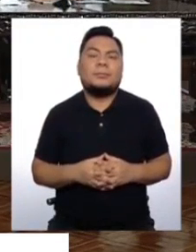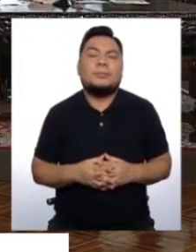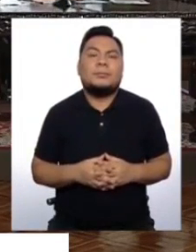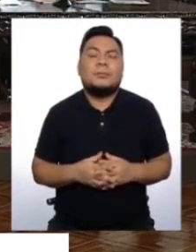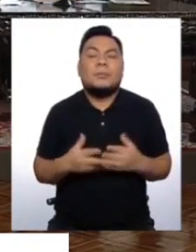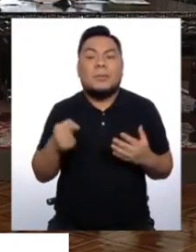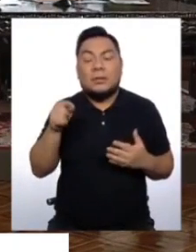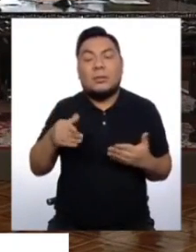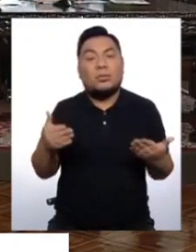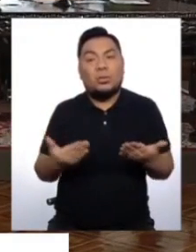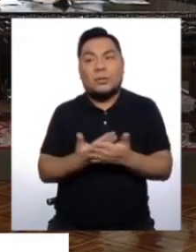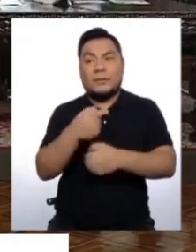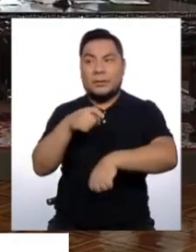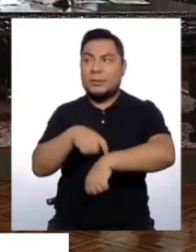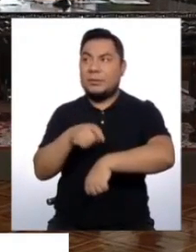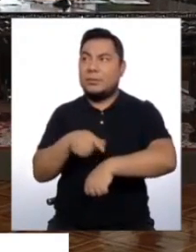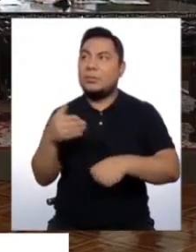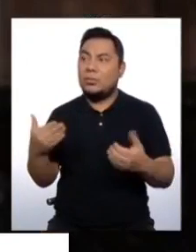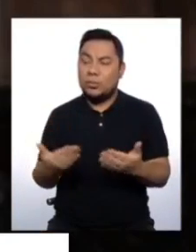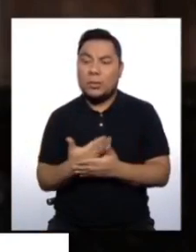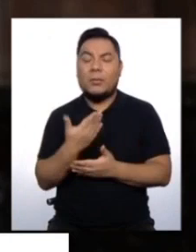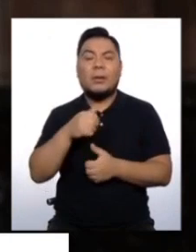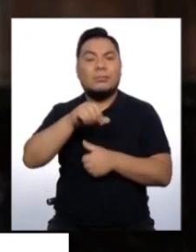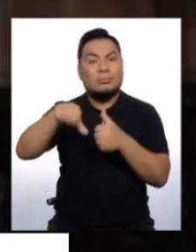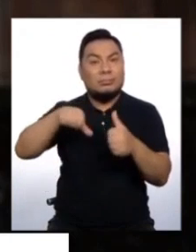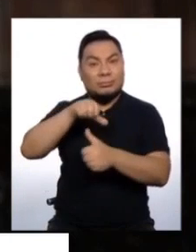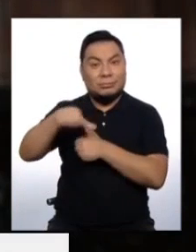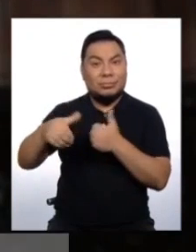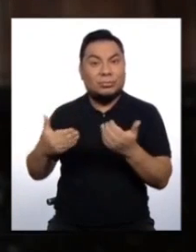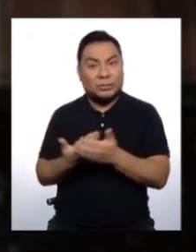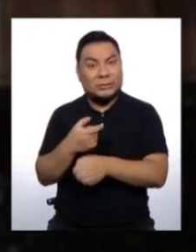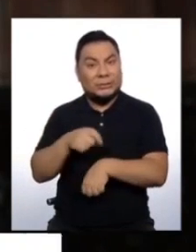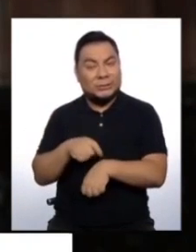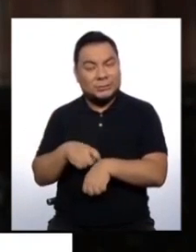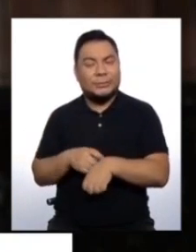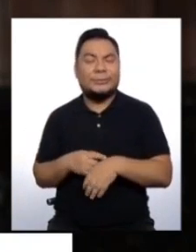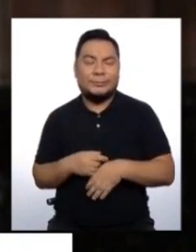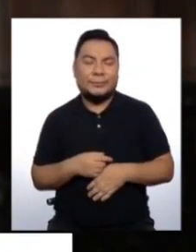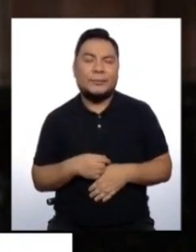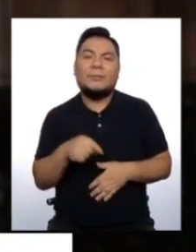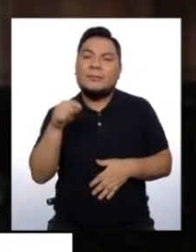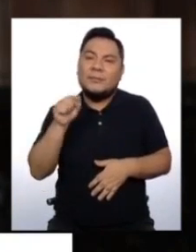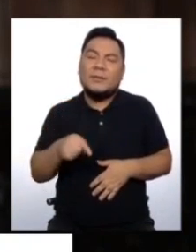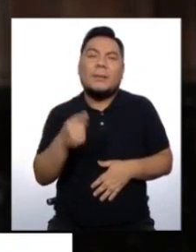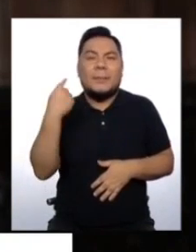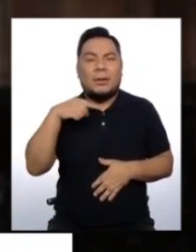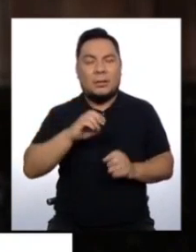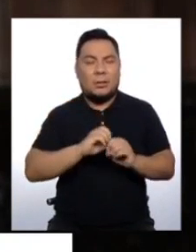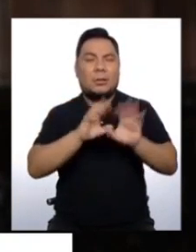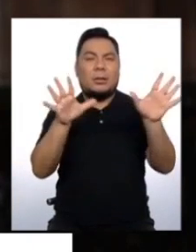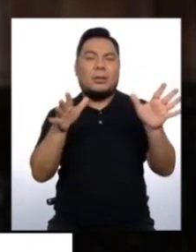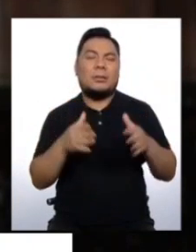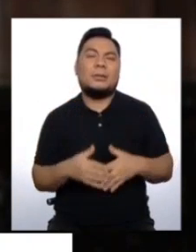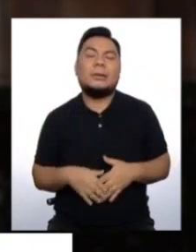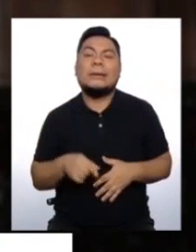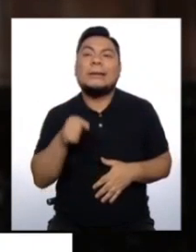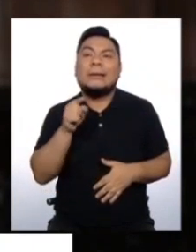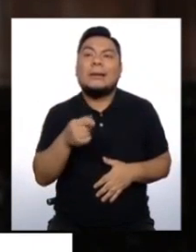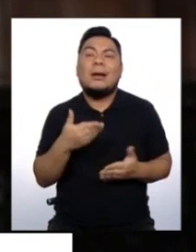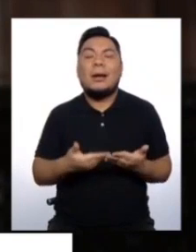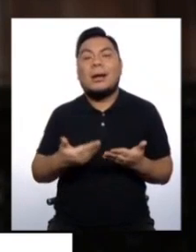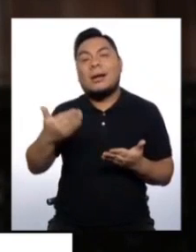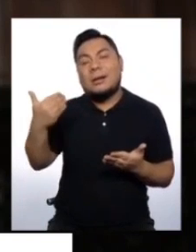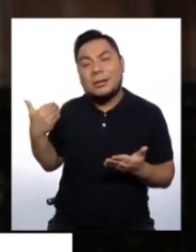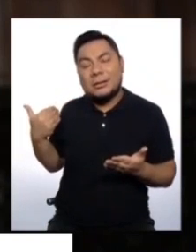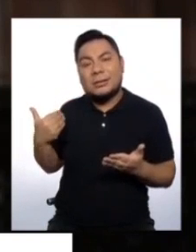En esta nueva etapa de la nueva convivencia, básicamente, para tener claro el término, es que antes